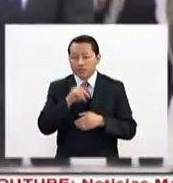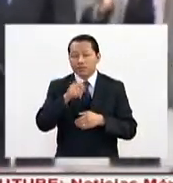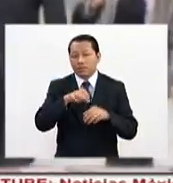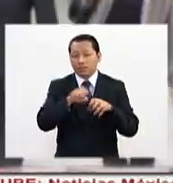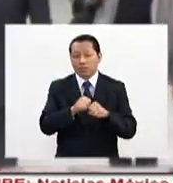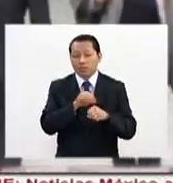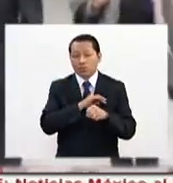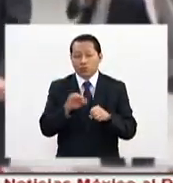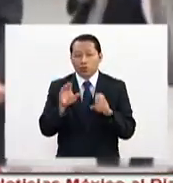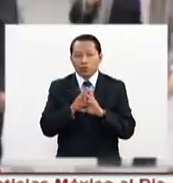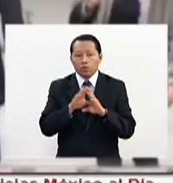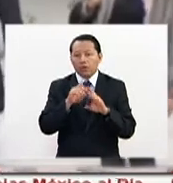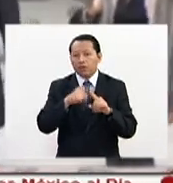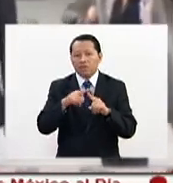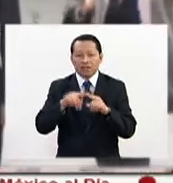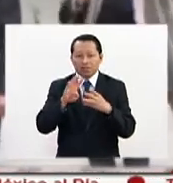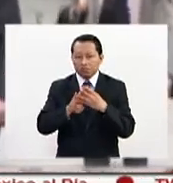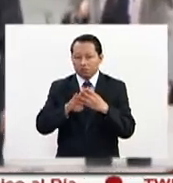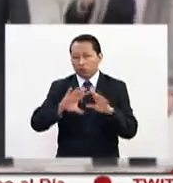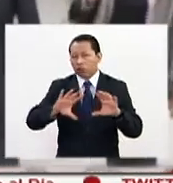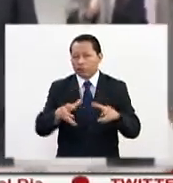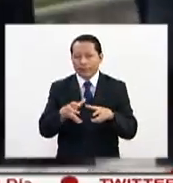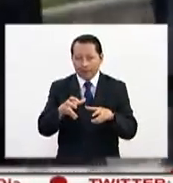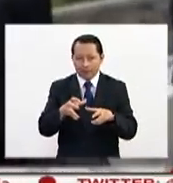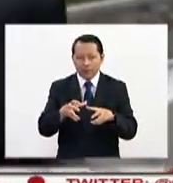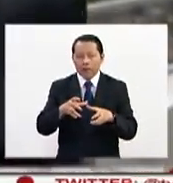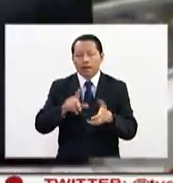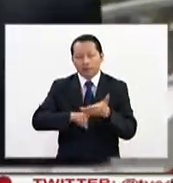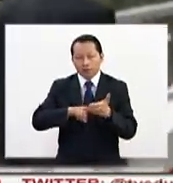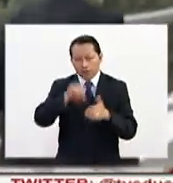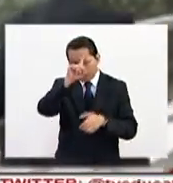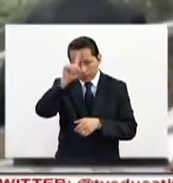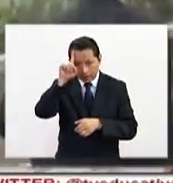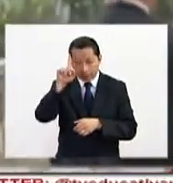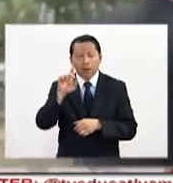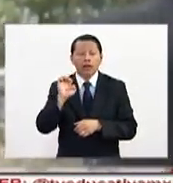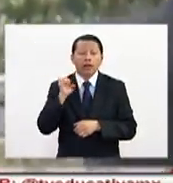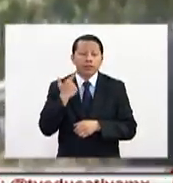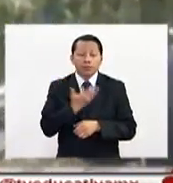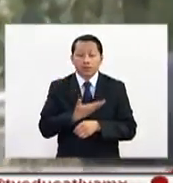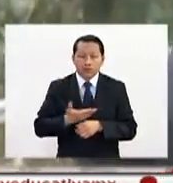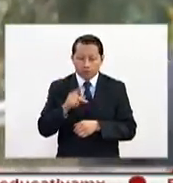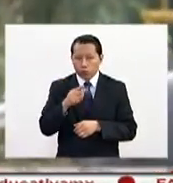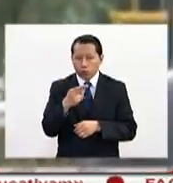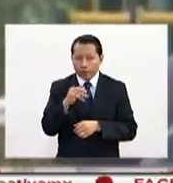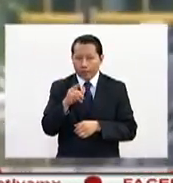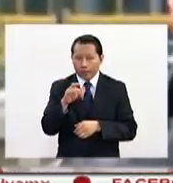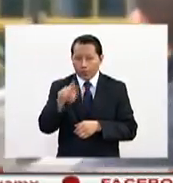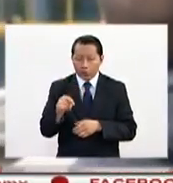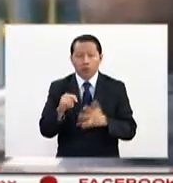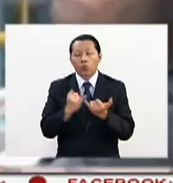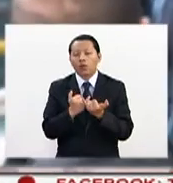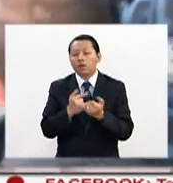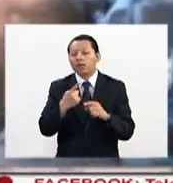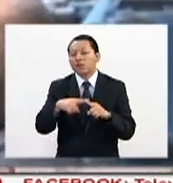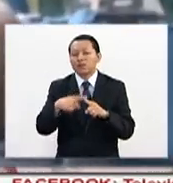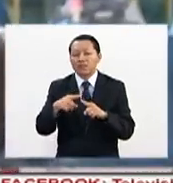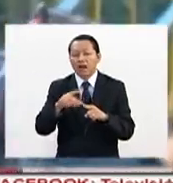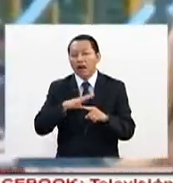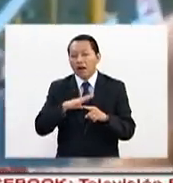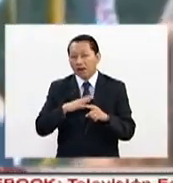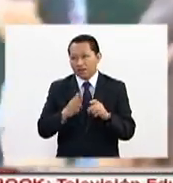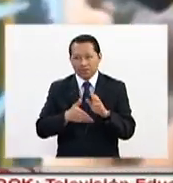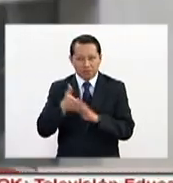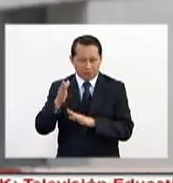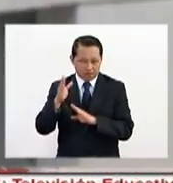detenidos se ubican en diferentes prisiones de la Comunidad Autónoma de Madrid. Ni el expresidente Puigdemont ni los exconsellers que se encuentran